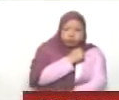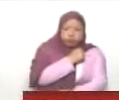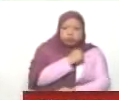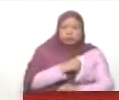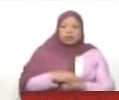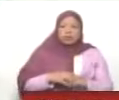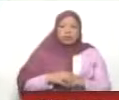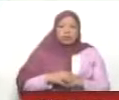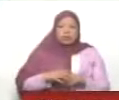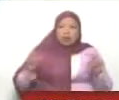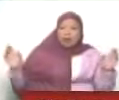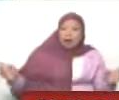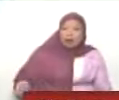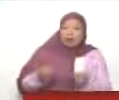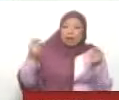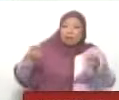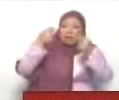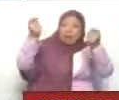Tiene